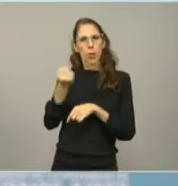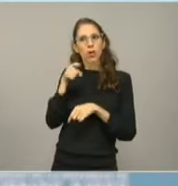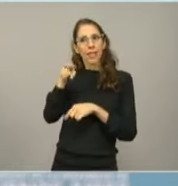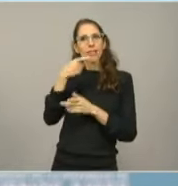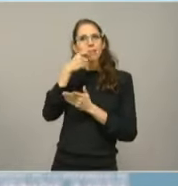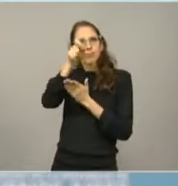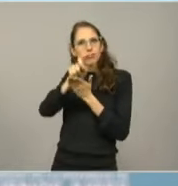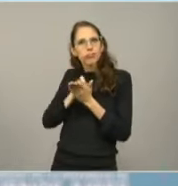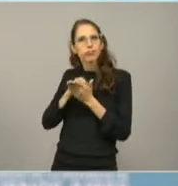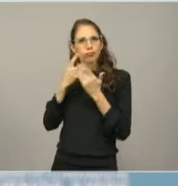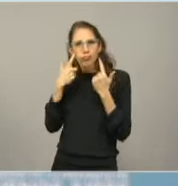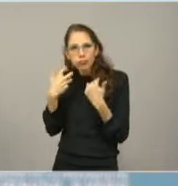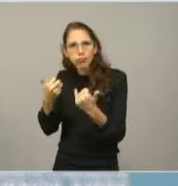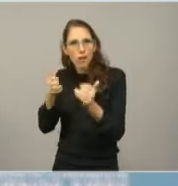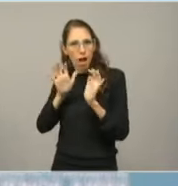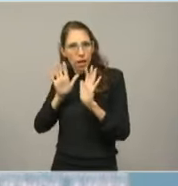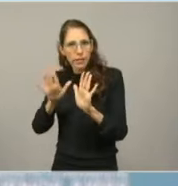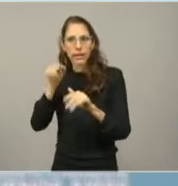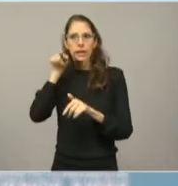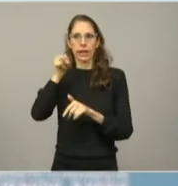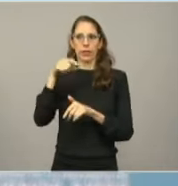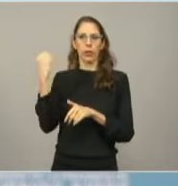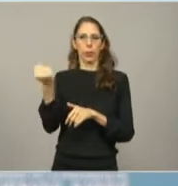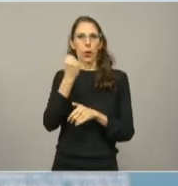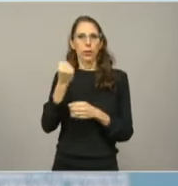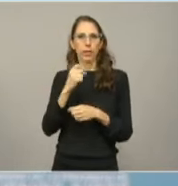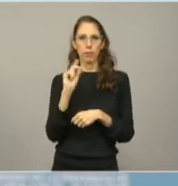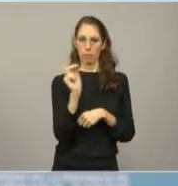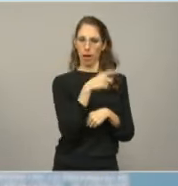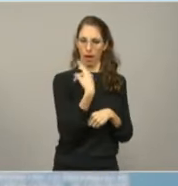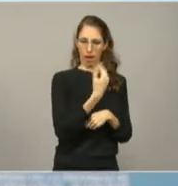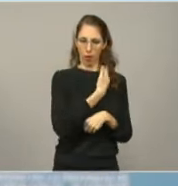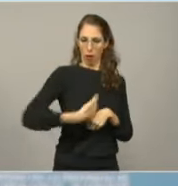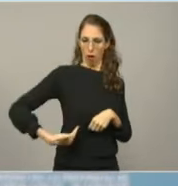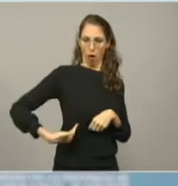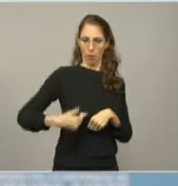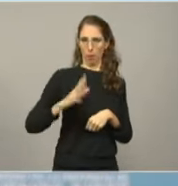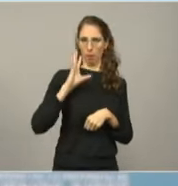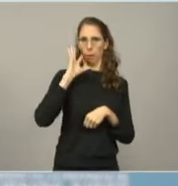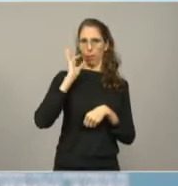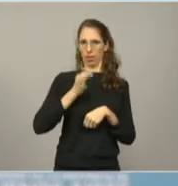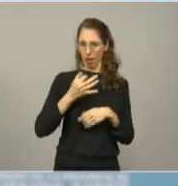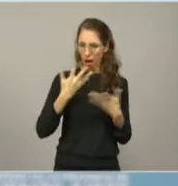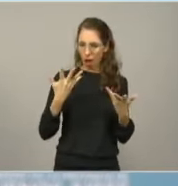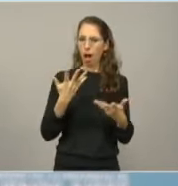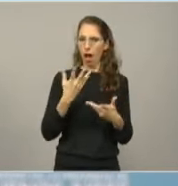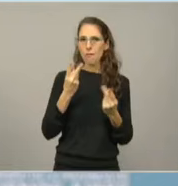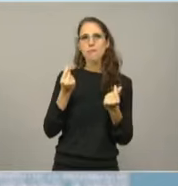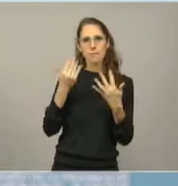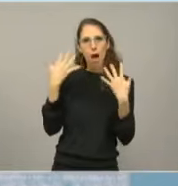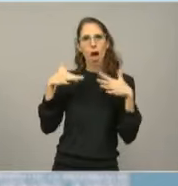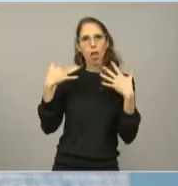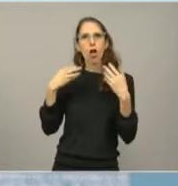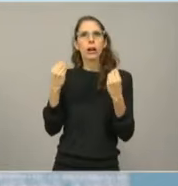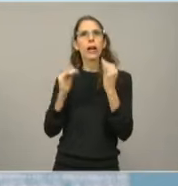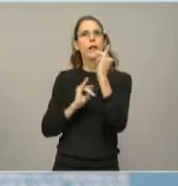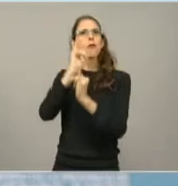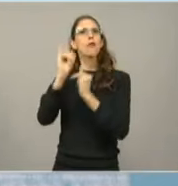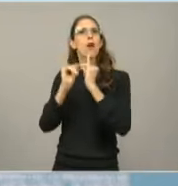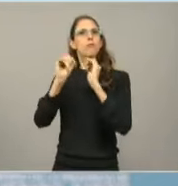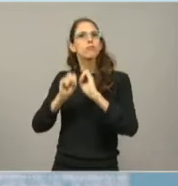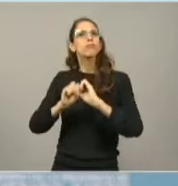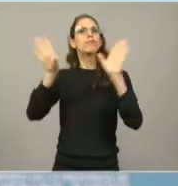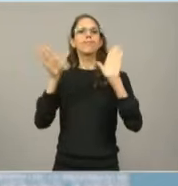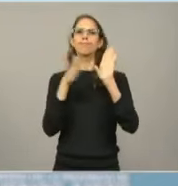cuenta de el valor que le damos desde este gobierno provincial a la información